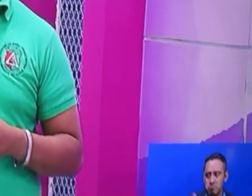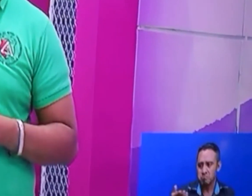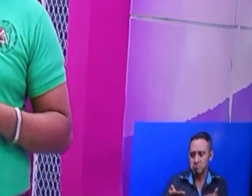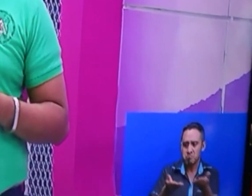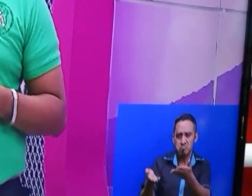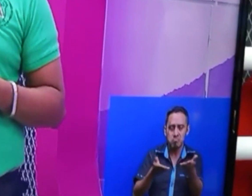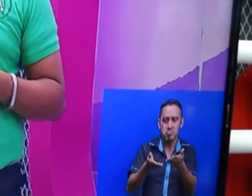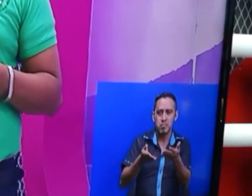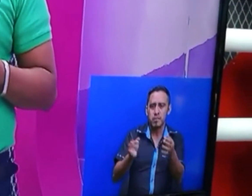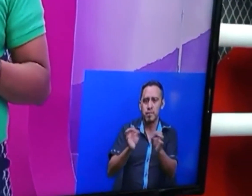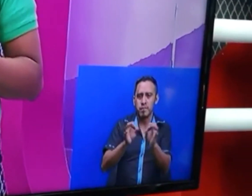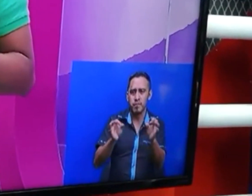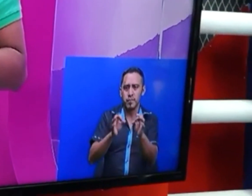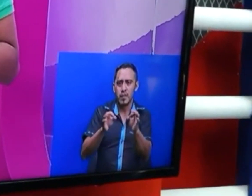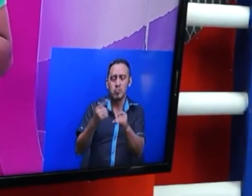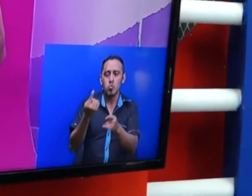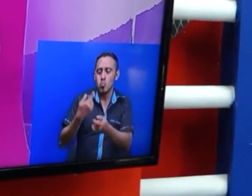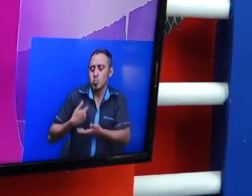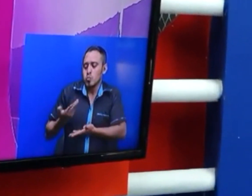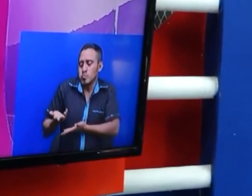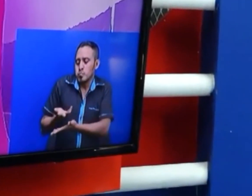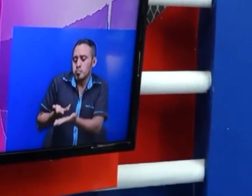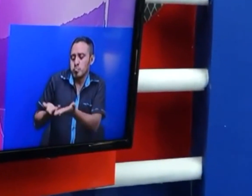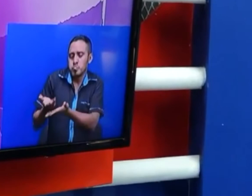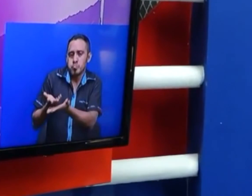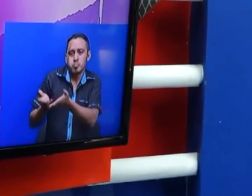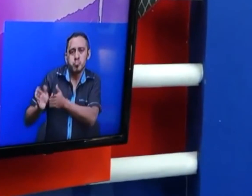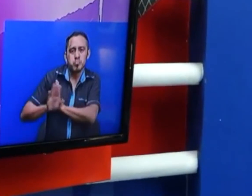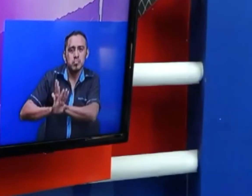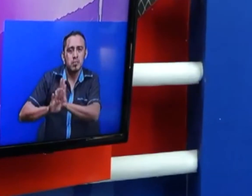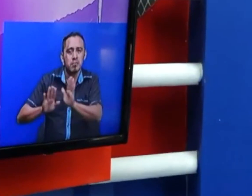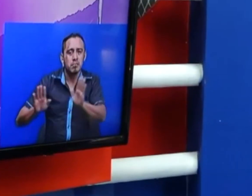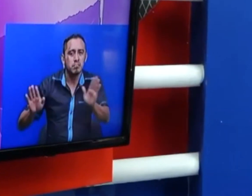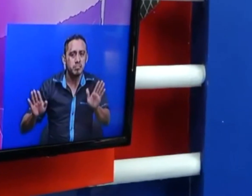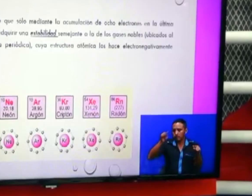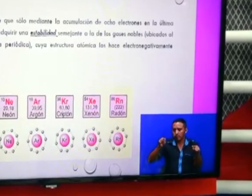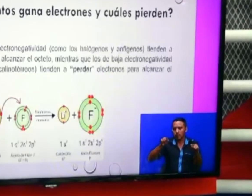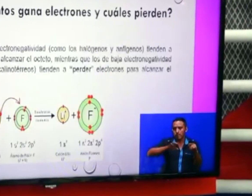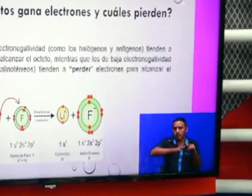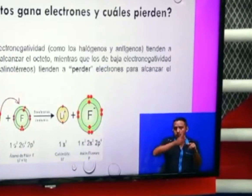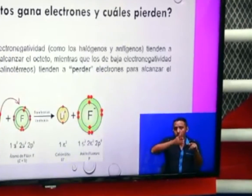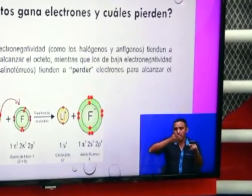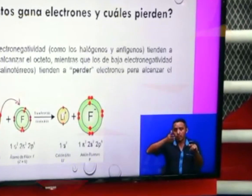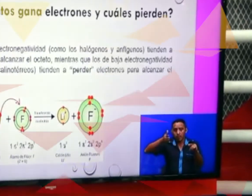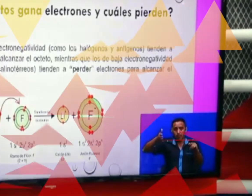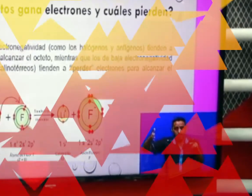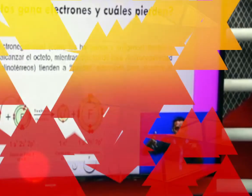12 y el 26 de este mes. Para TV Noticias, Román Rodríguez.